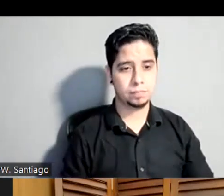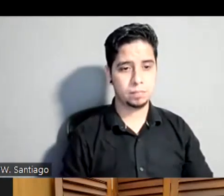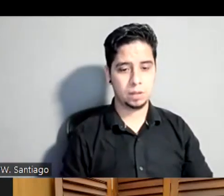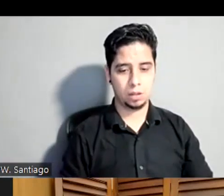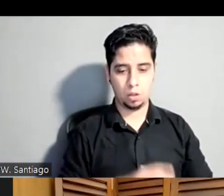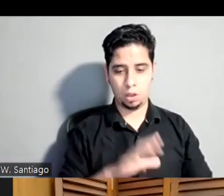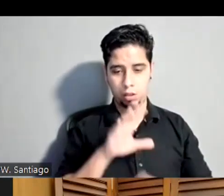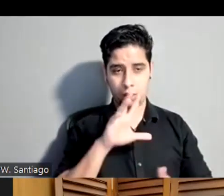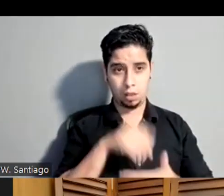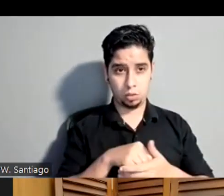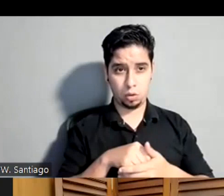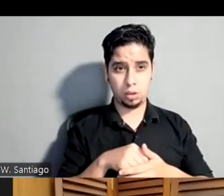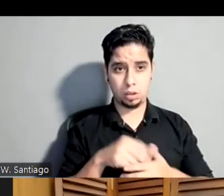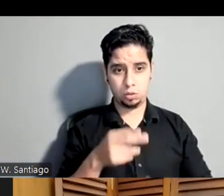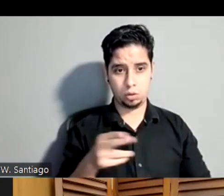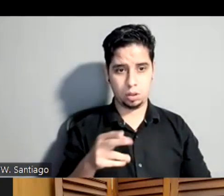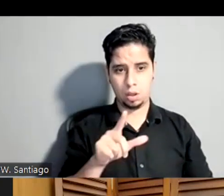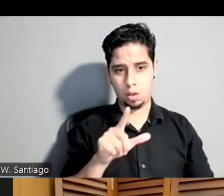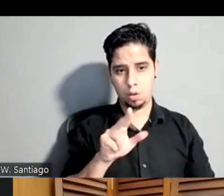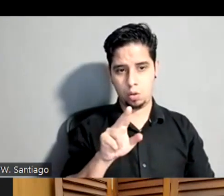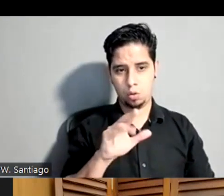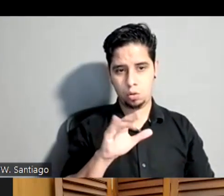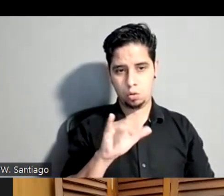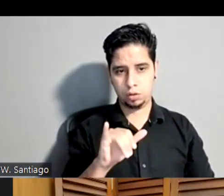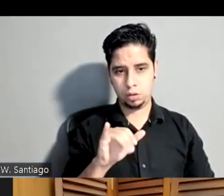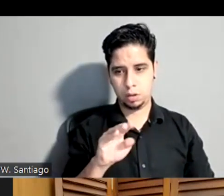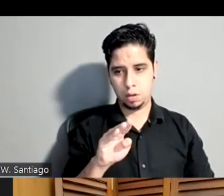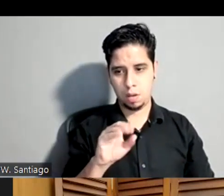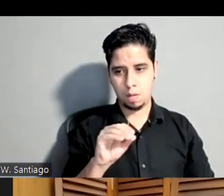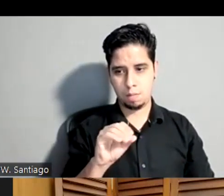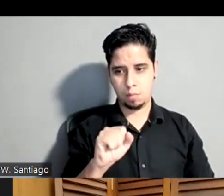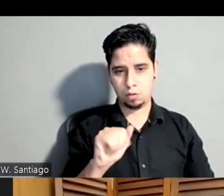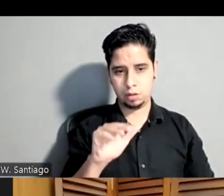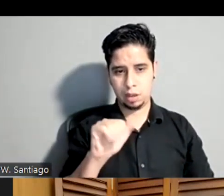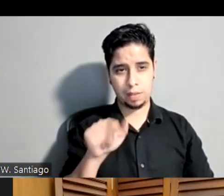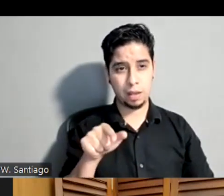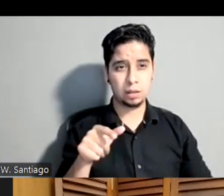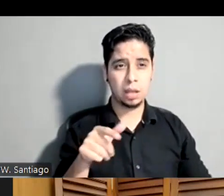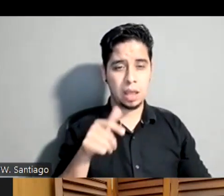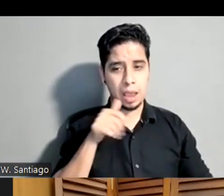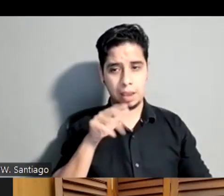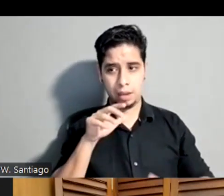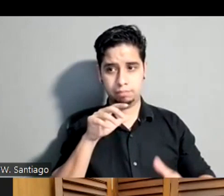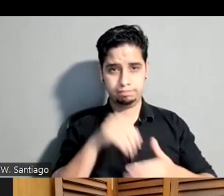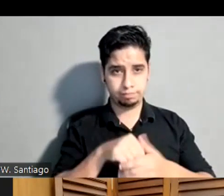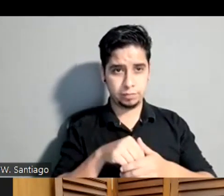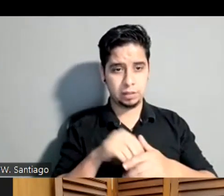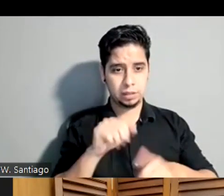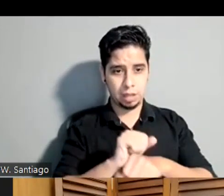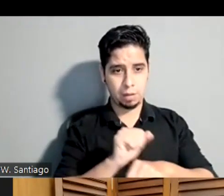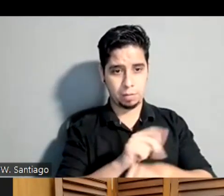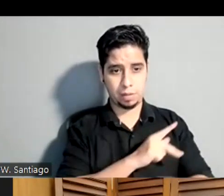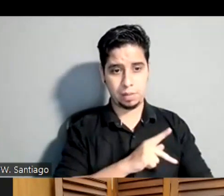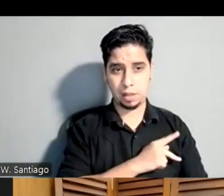¿verdad? Lucy Boscana interpretó el papel de la madre por muchos años, ¿verdad? En La Carreta. Pero el